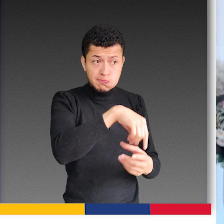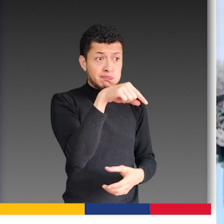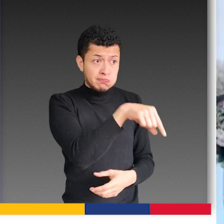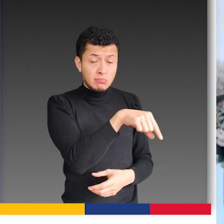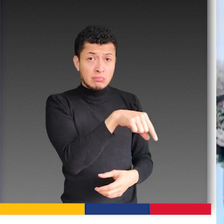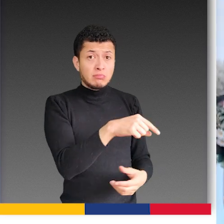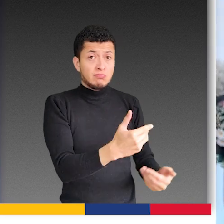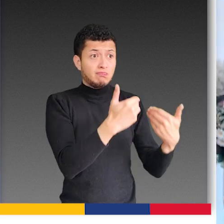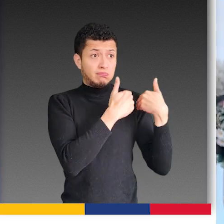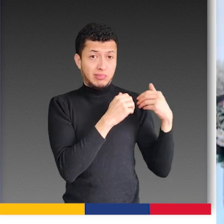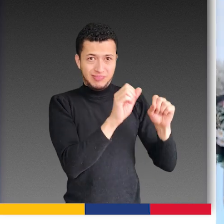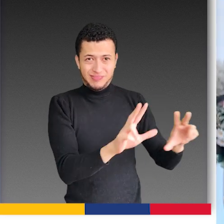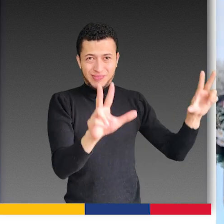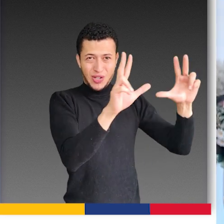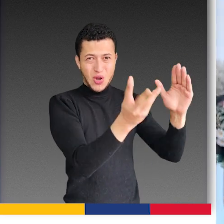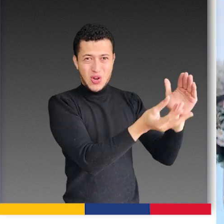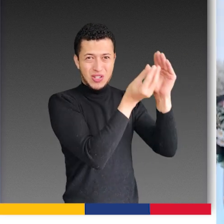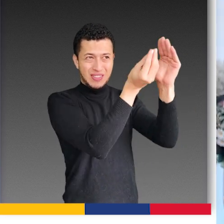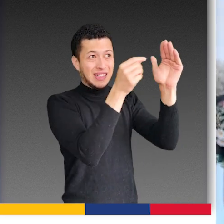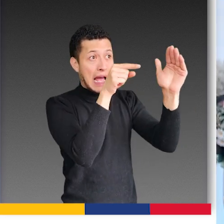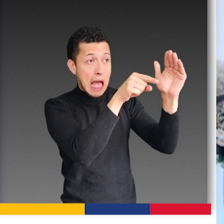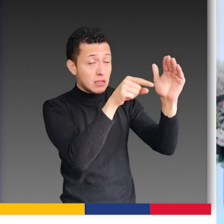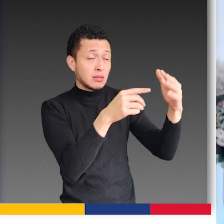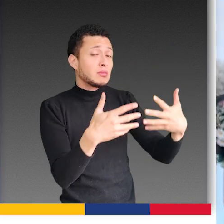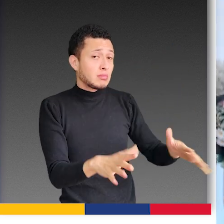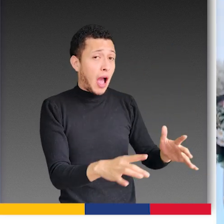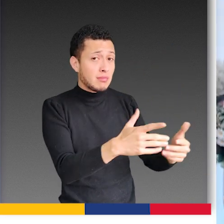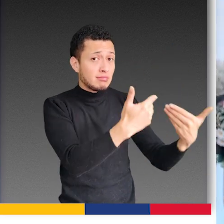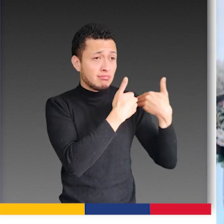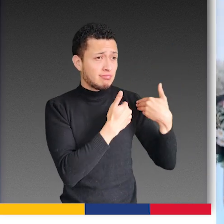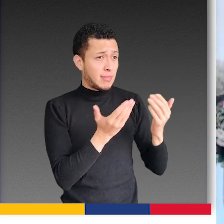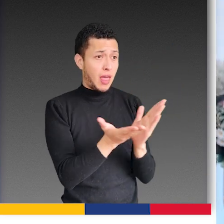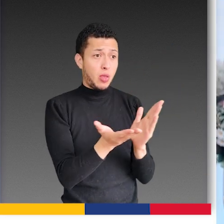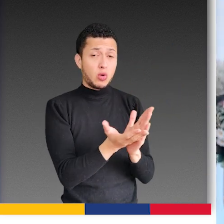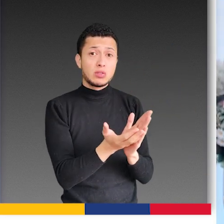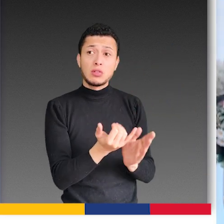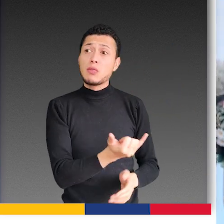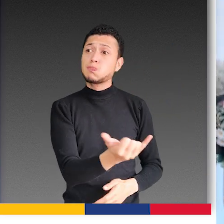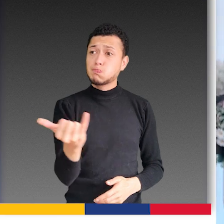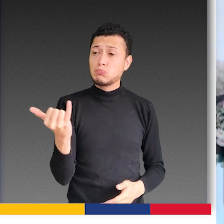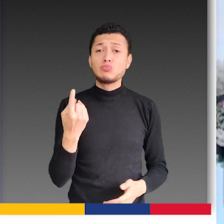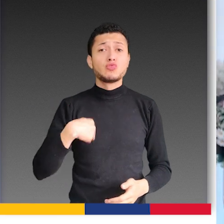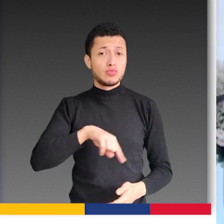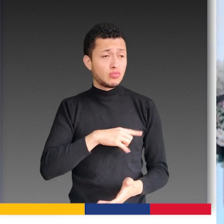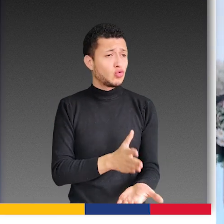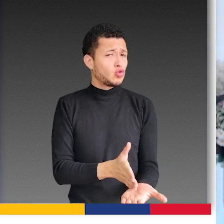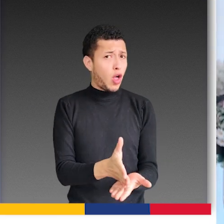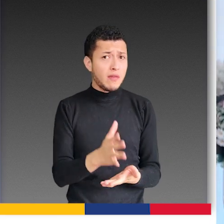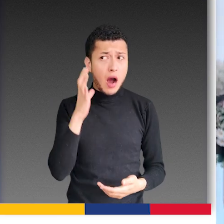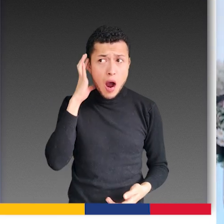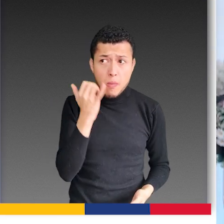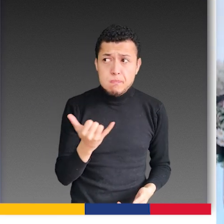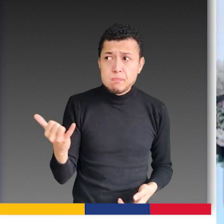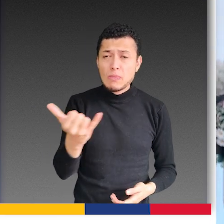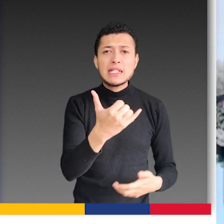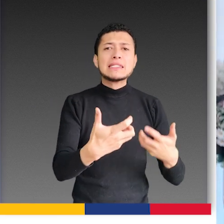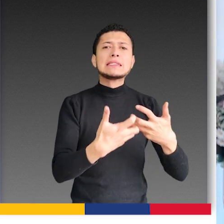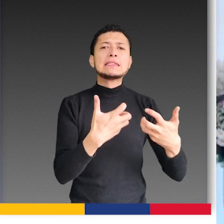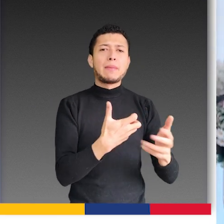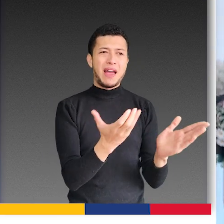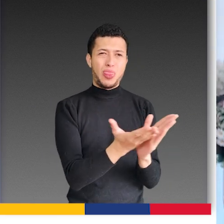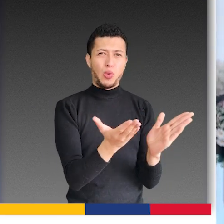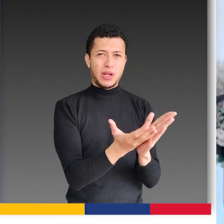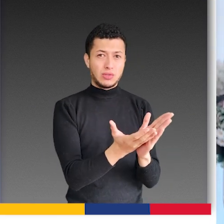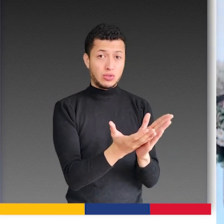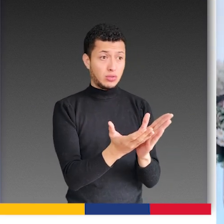sociedad, en la educación, que es parte de las tareas de UNESCO, y es que tenemos una educación, o